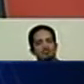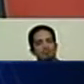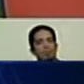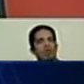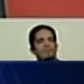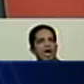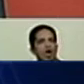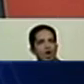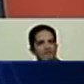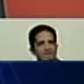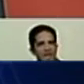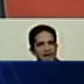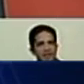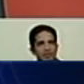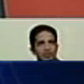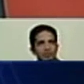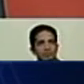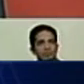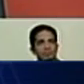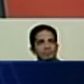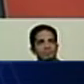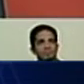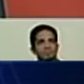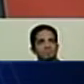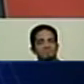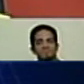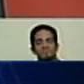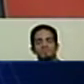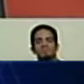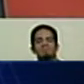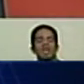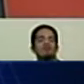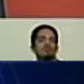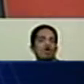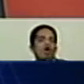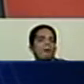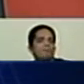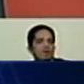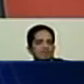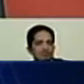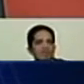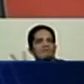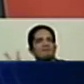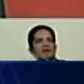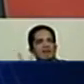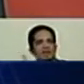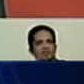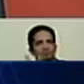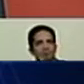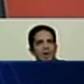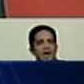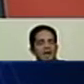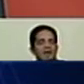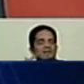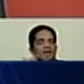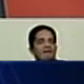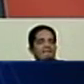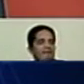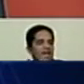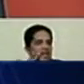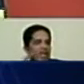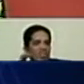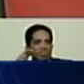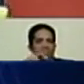gobierno aliado con unos políticos de la derecha venezolana que sirven de carroña a los águilas que